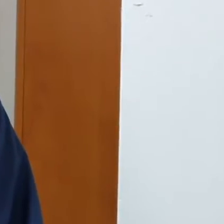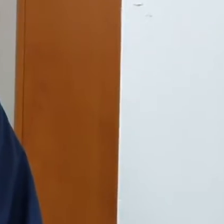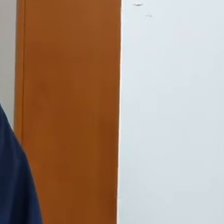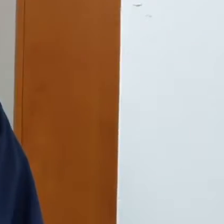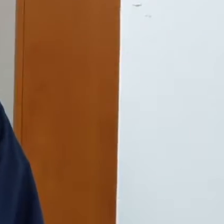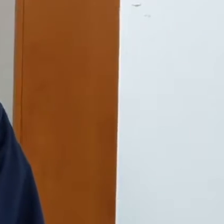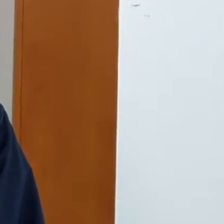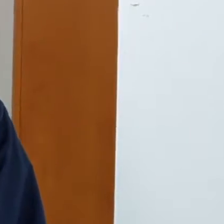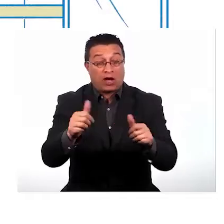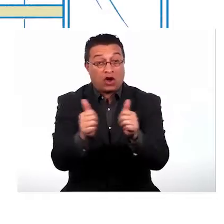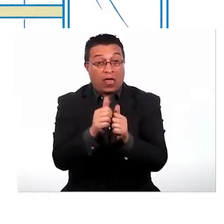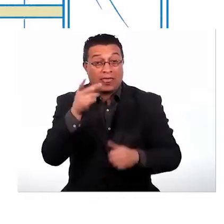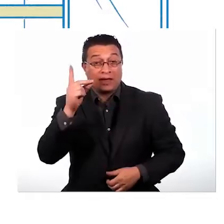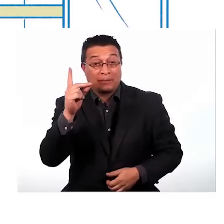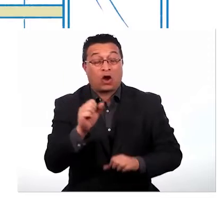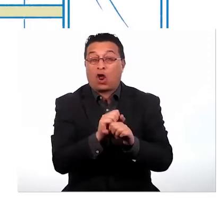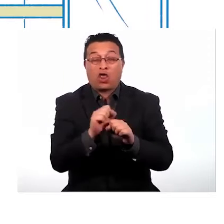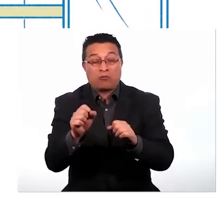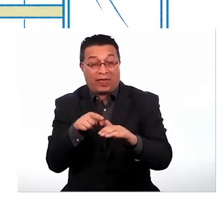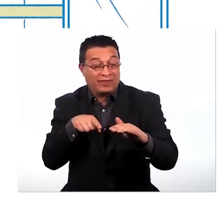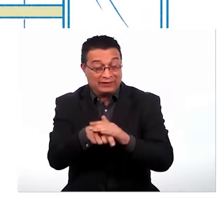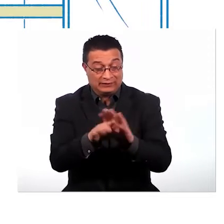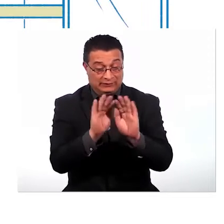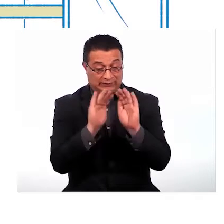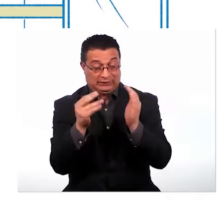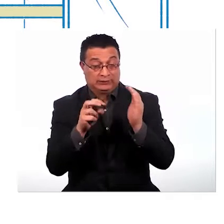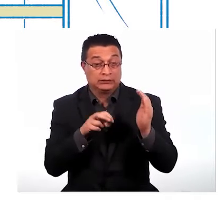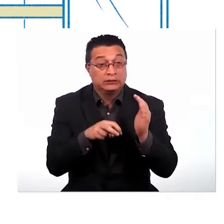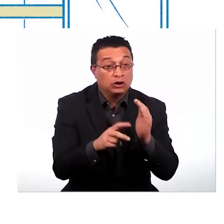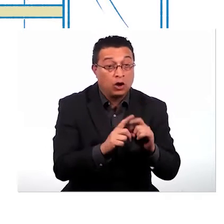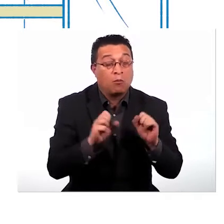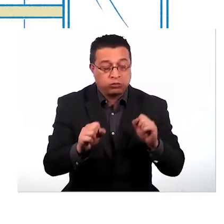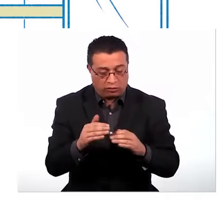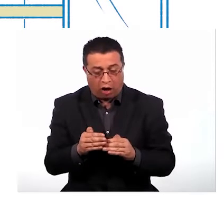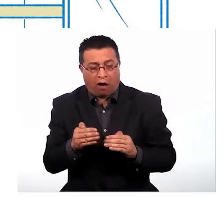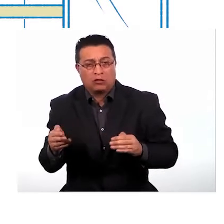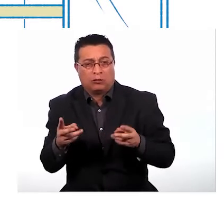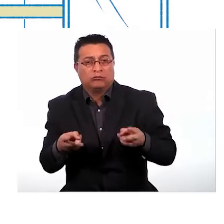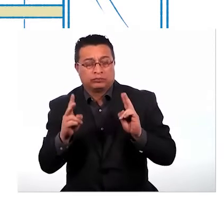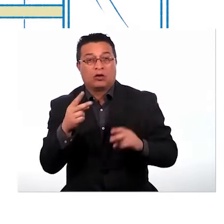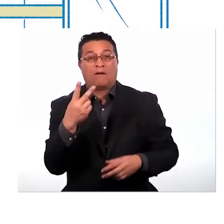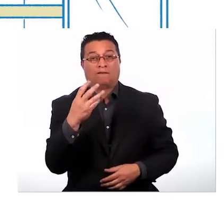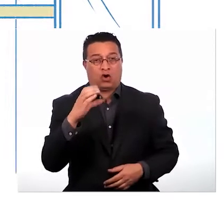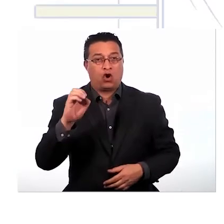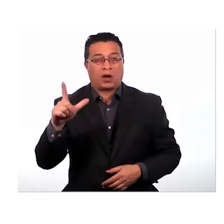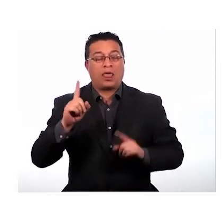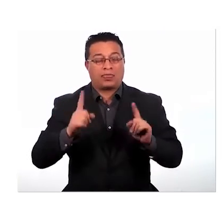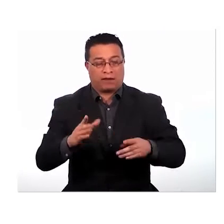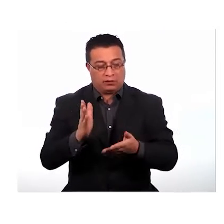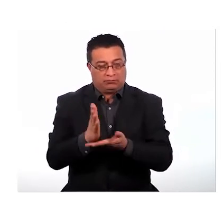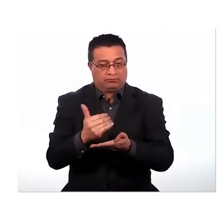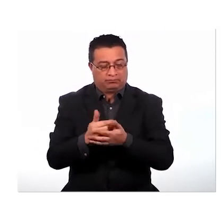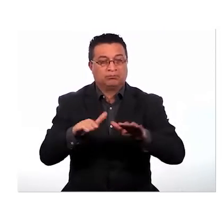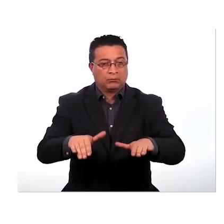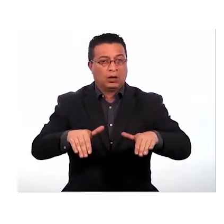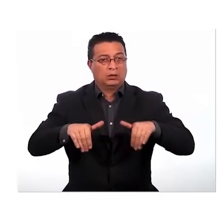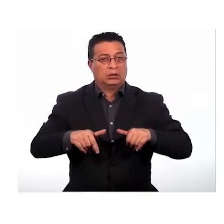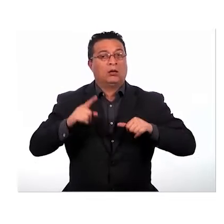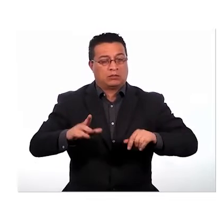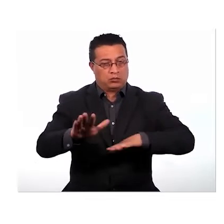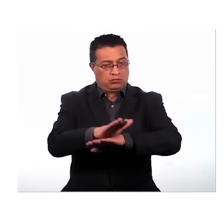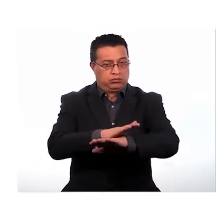presidente de la mesa. En relación a las personas con discapacidad intelectual o auditiva, también pueden estar